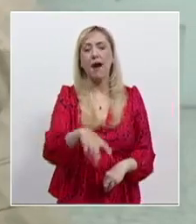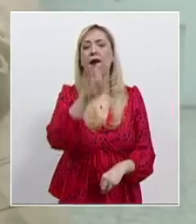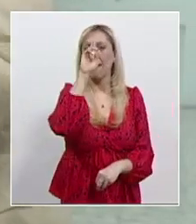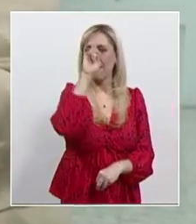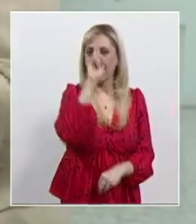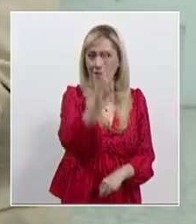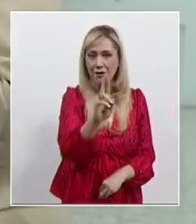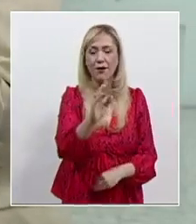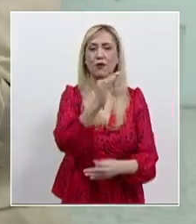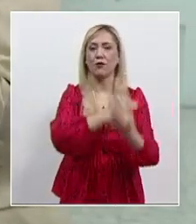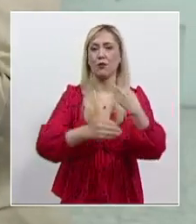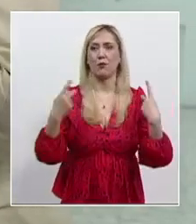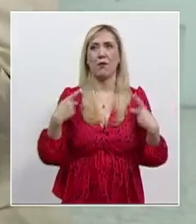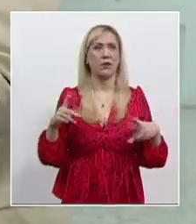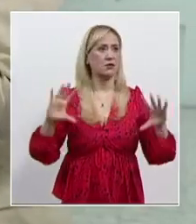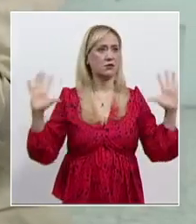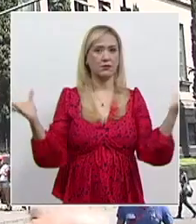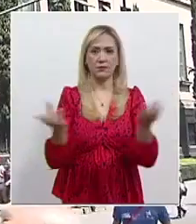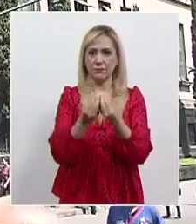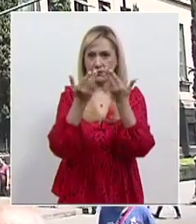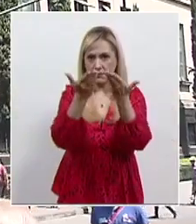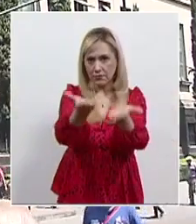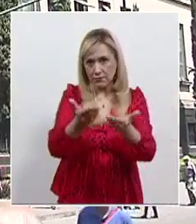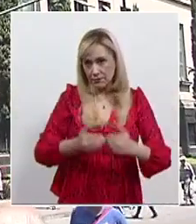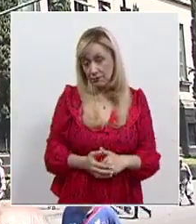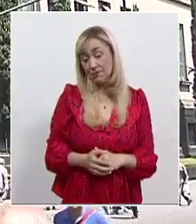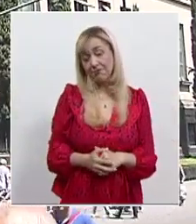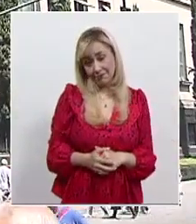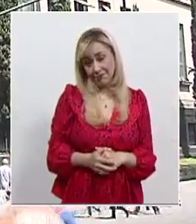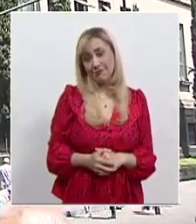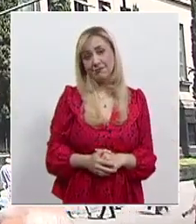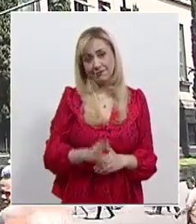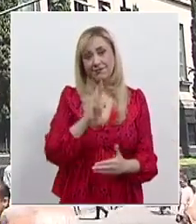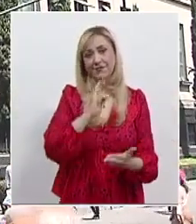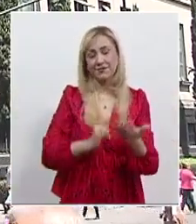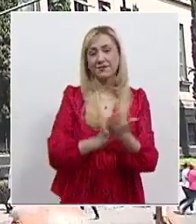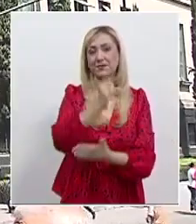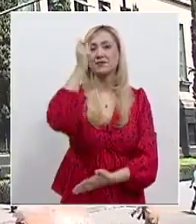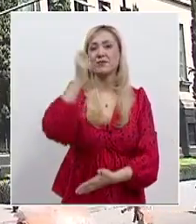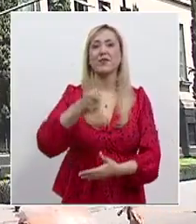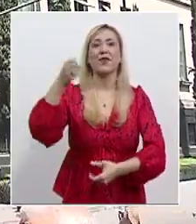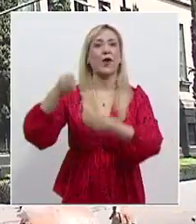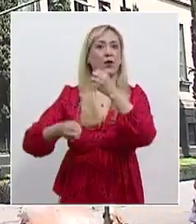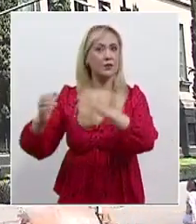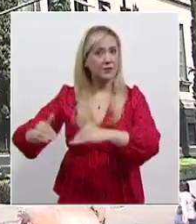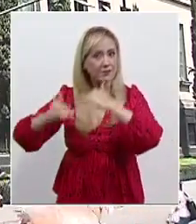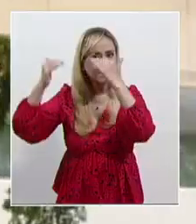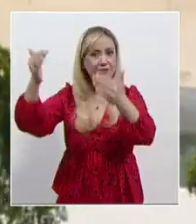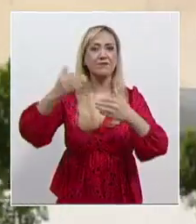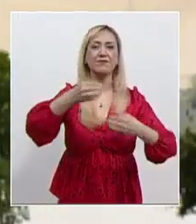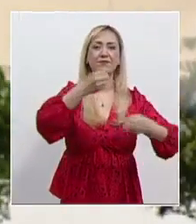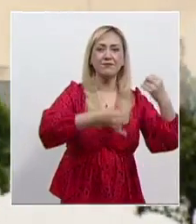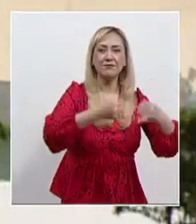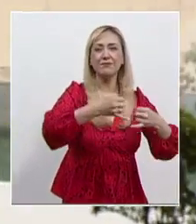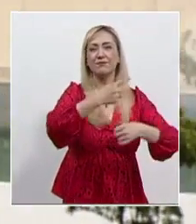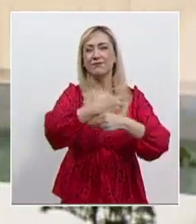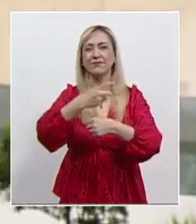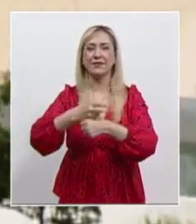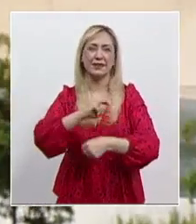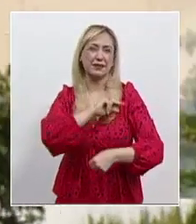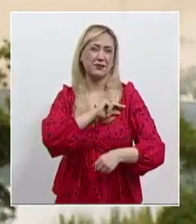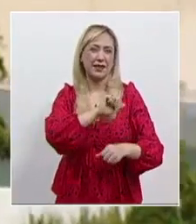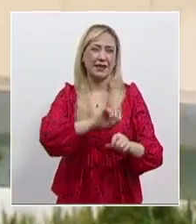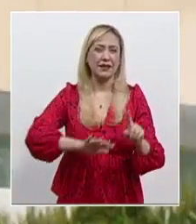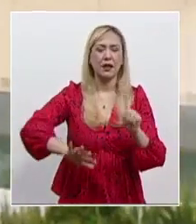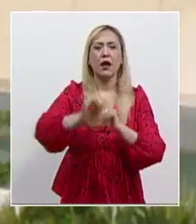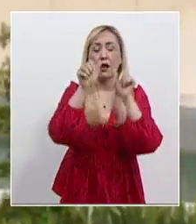de toda la sociedad. Para ello, las sentencias de la Corte, tribunales, colegiados y juzgados de distrito se han enfocado en atender